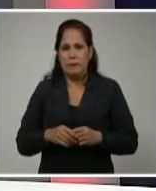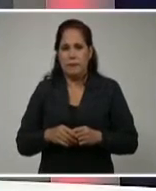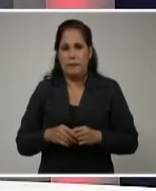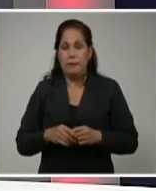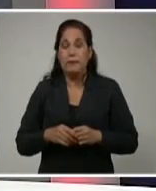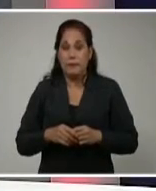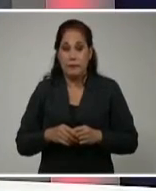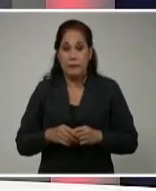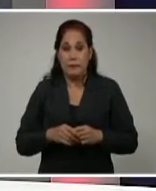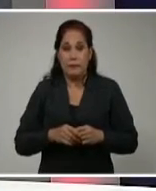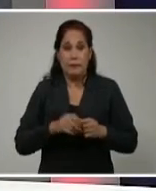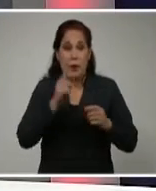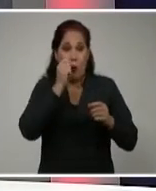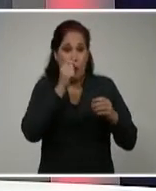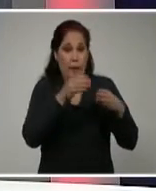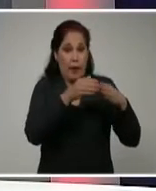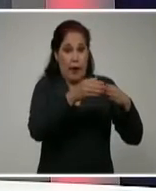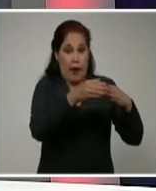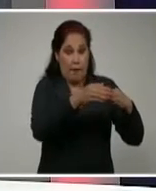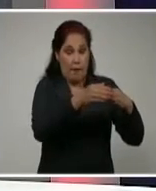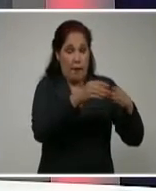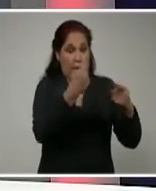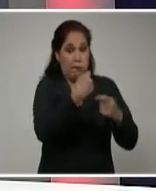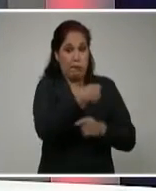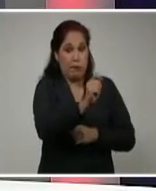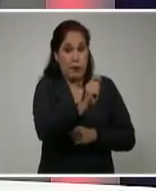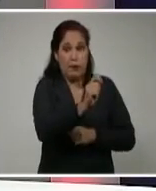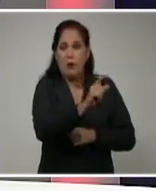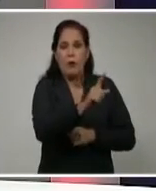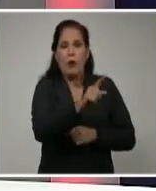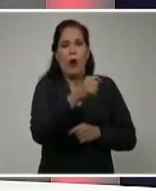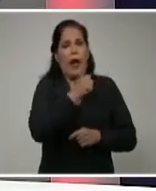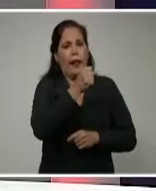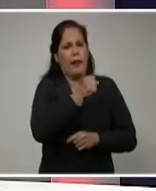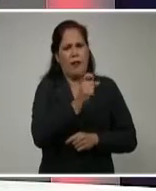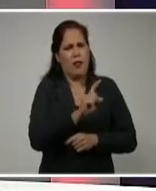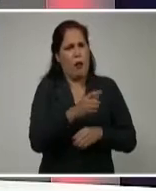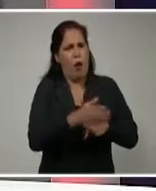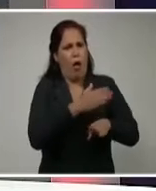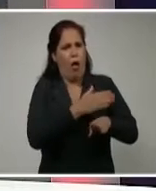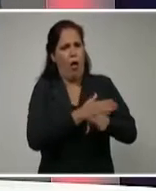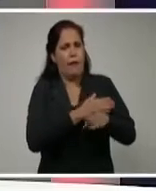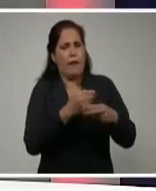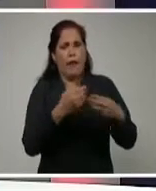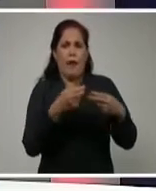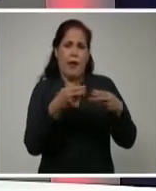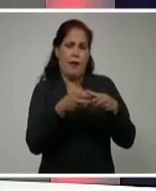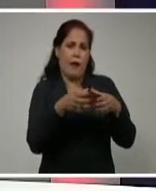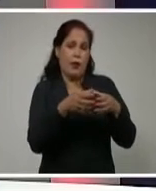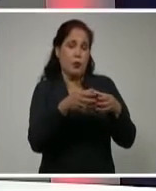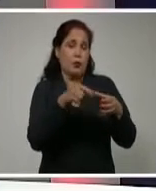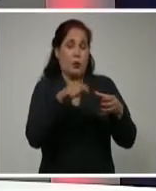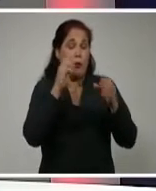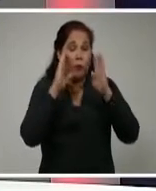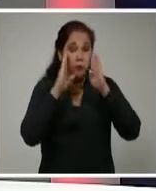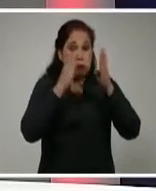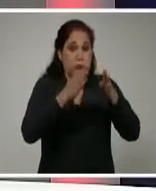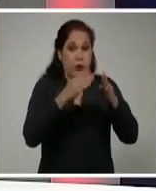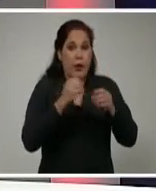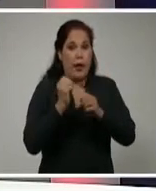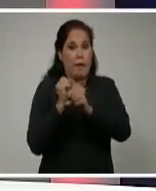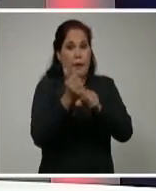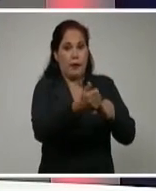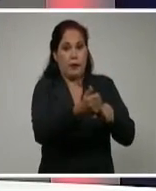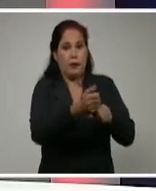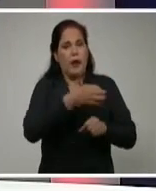El abridor de Granma será Leandro Martínez, quien decide no conceder entrevistas antes de los partidos como parte de su enfoque. Y así se lo